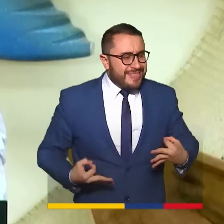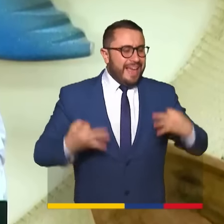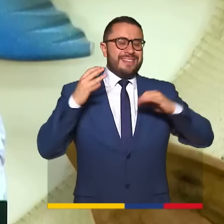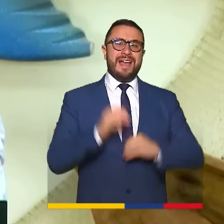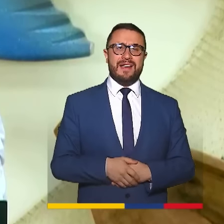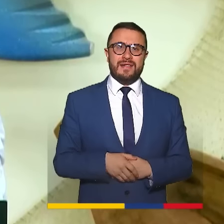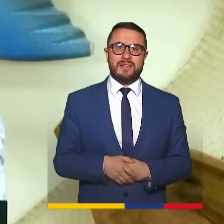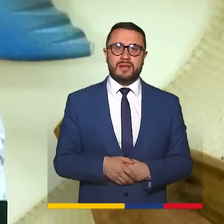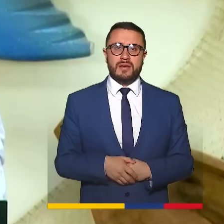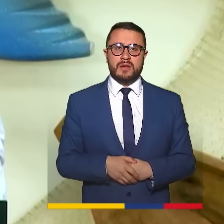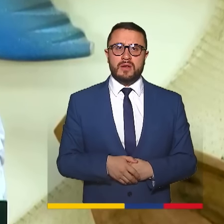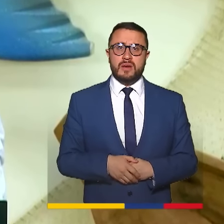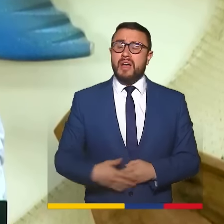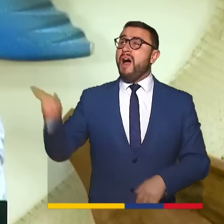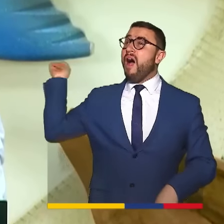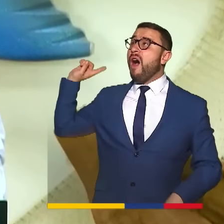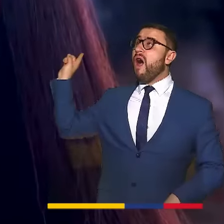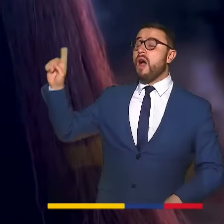tratados como rebaños,